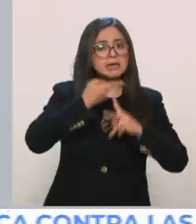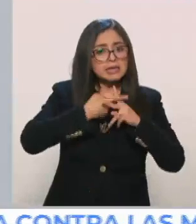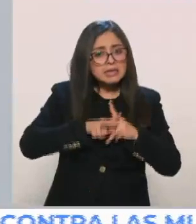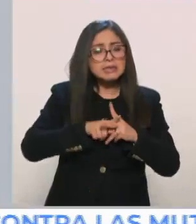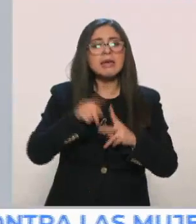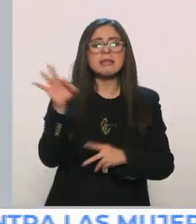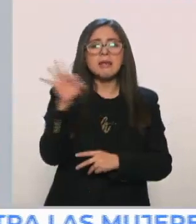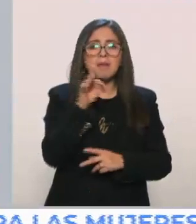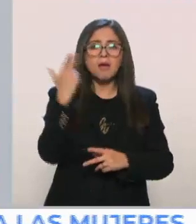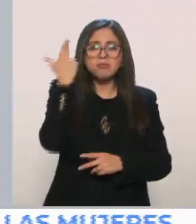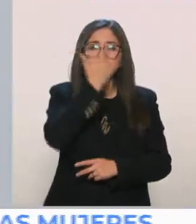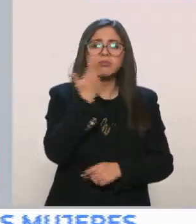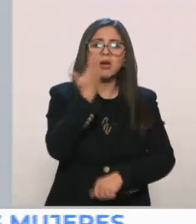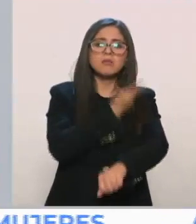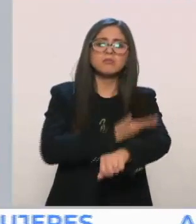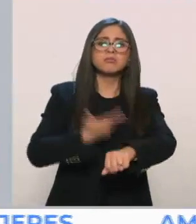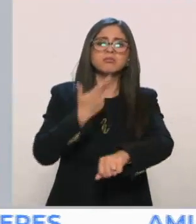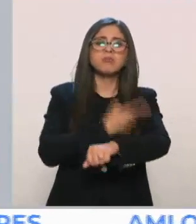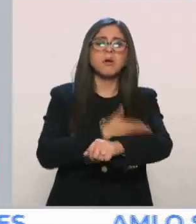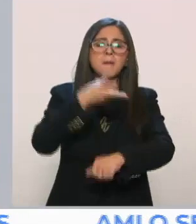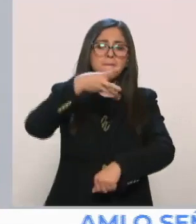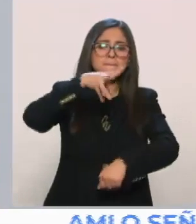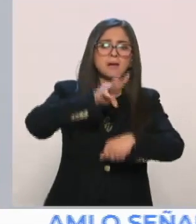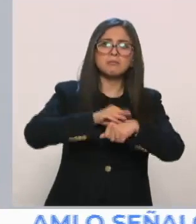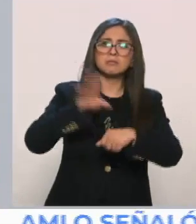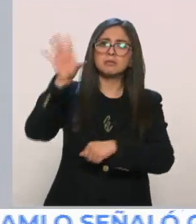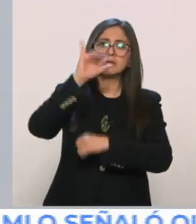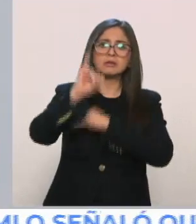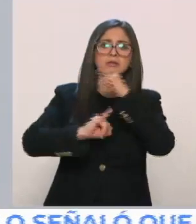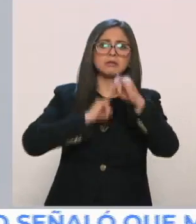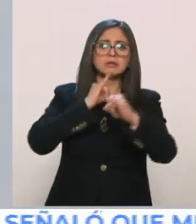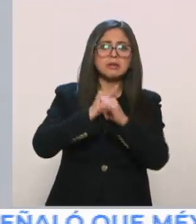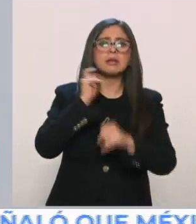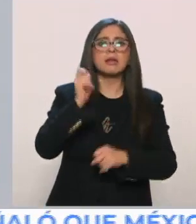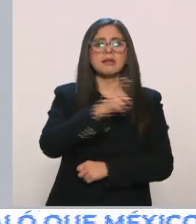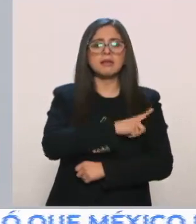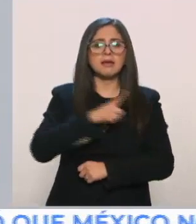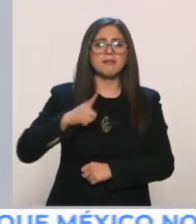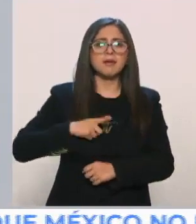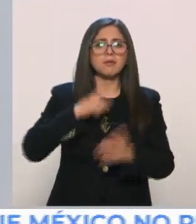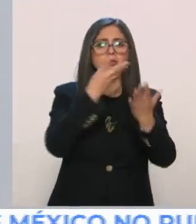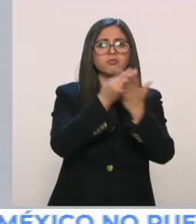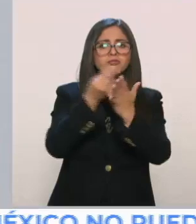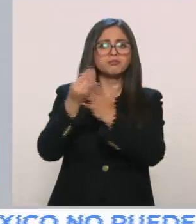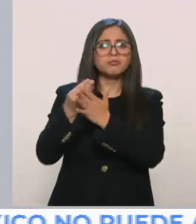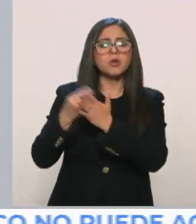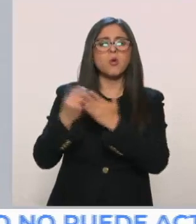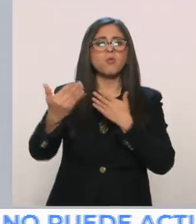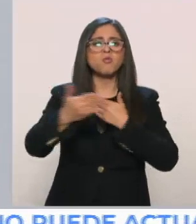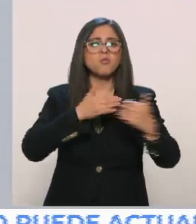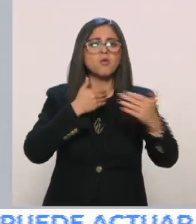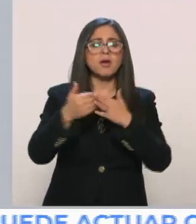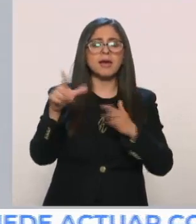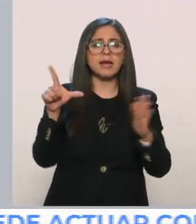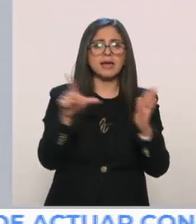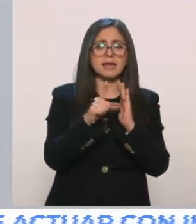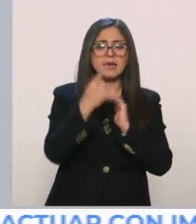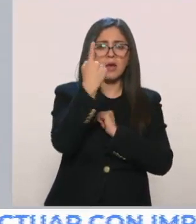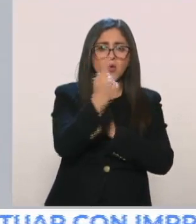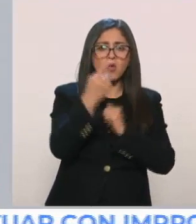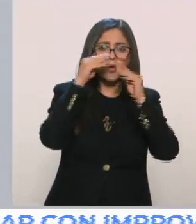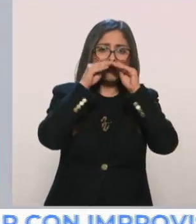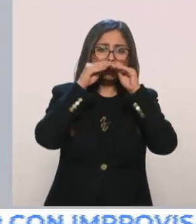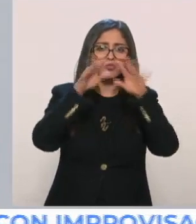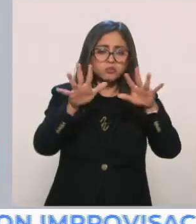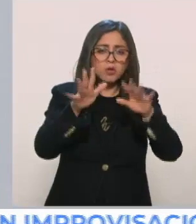desarrollaría. Es una licitación internacional que tiene que ver con toda la modernización de la línea 1, como ya lo habíamos dado a conocer. Por